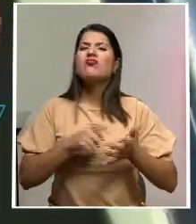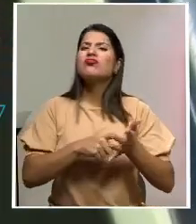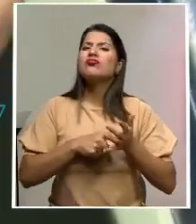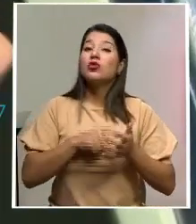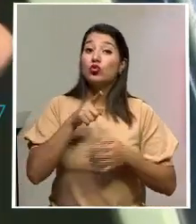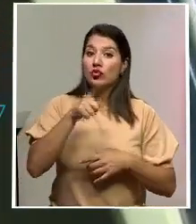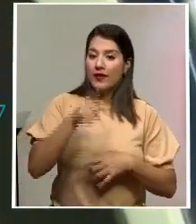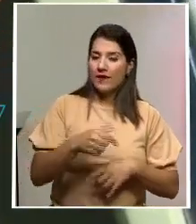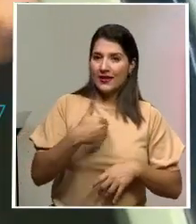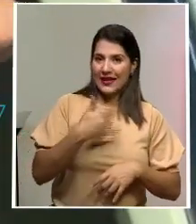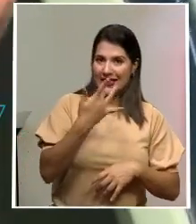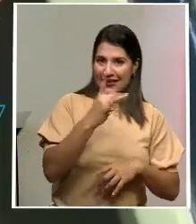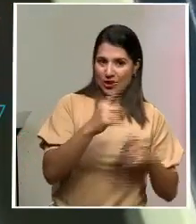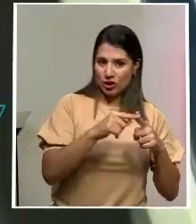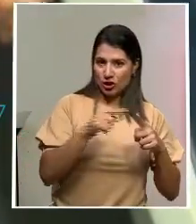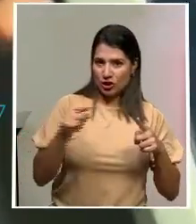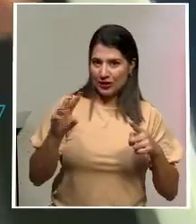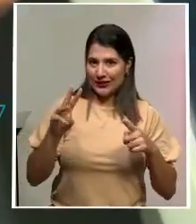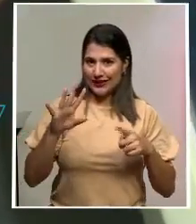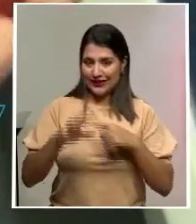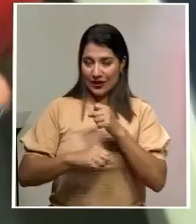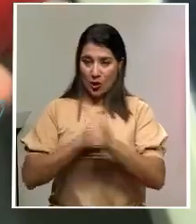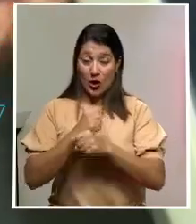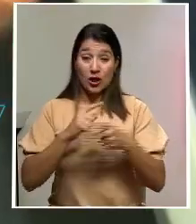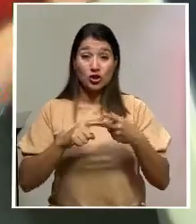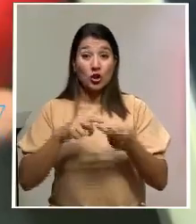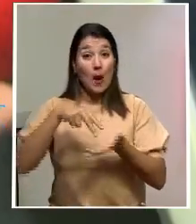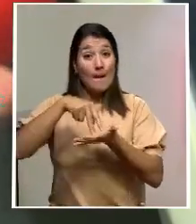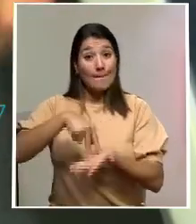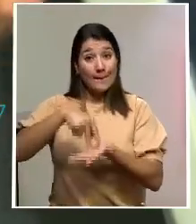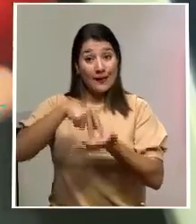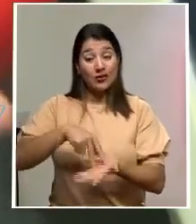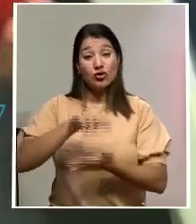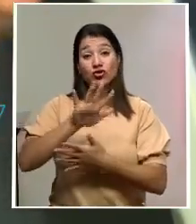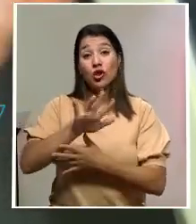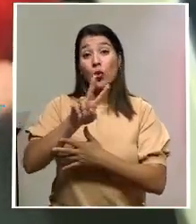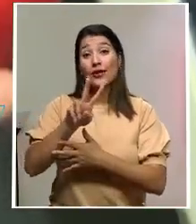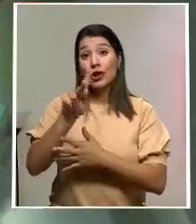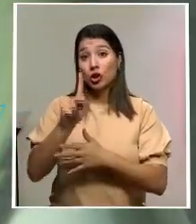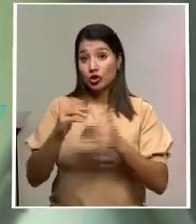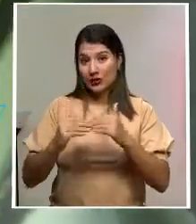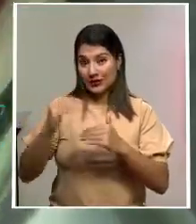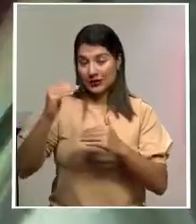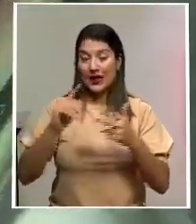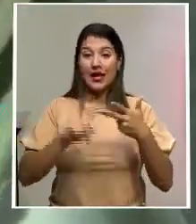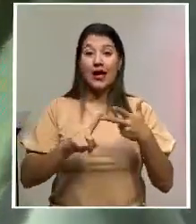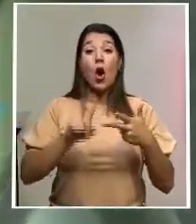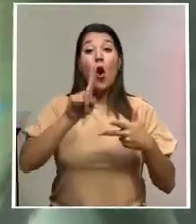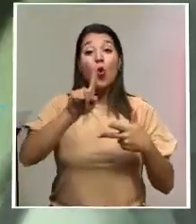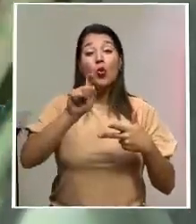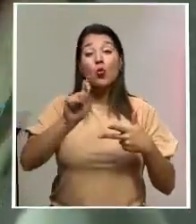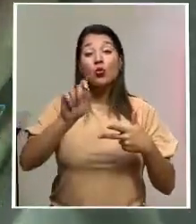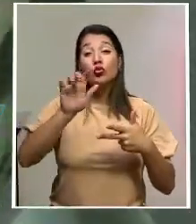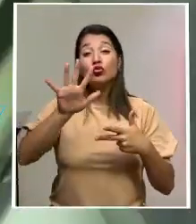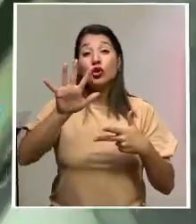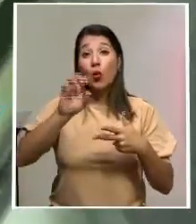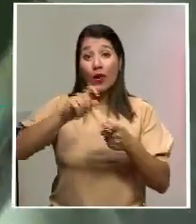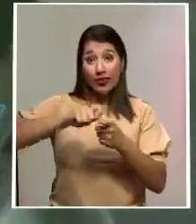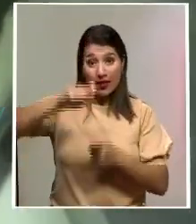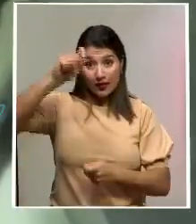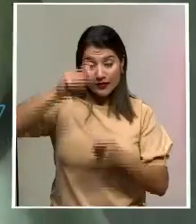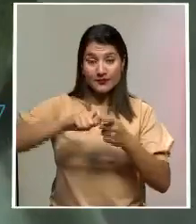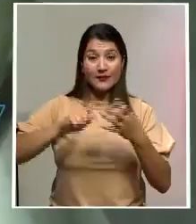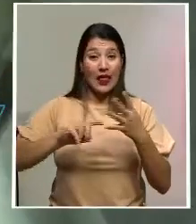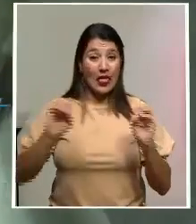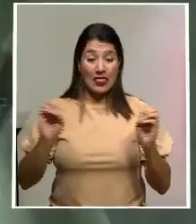18 y 65 años, tener un peso mínimo de 52 kilogramos y medir más de 1,50, no poseer ningún síntoma de